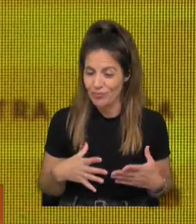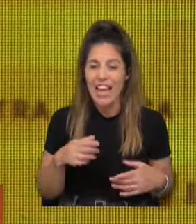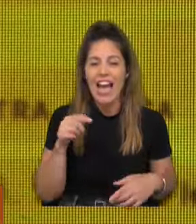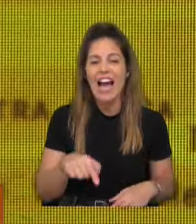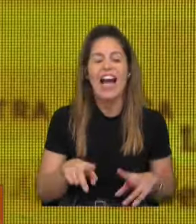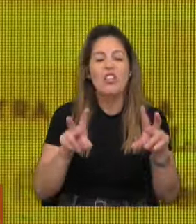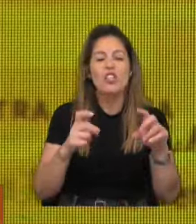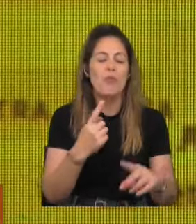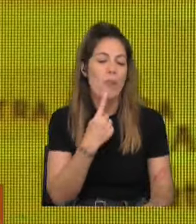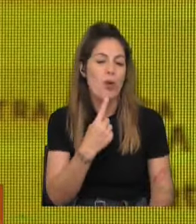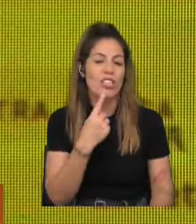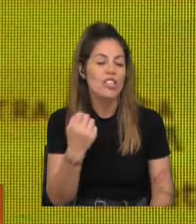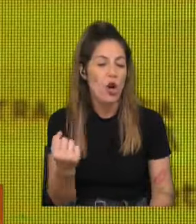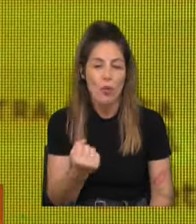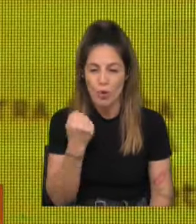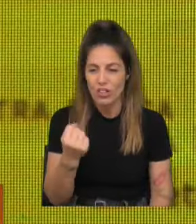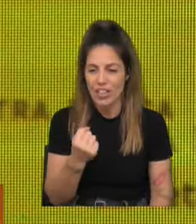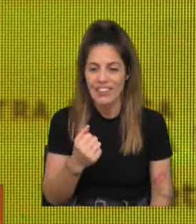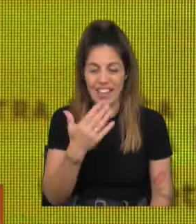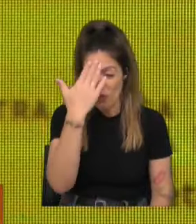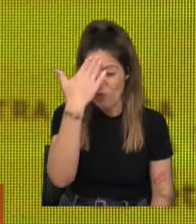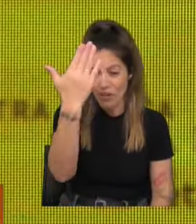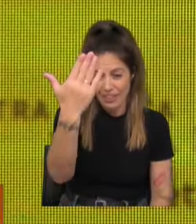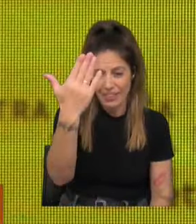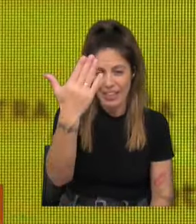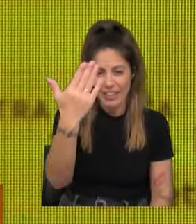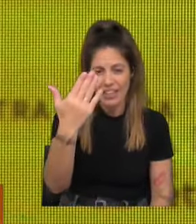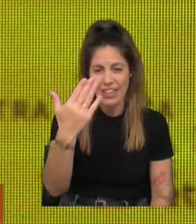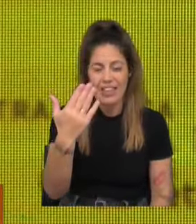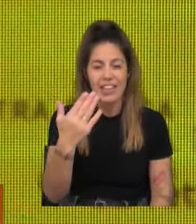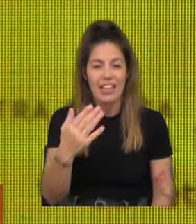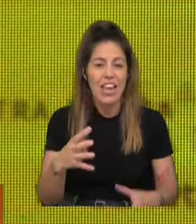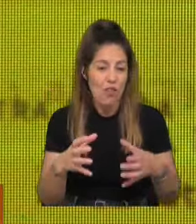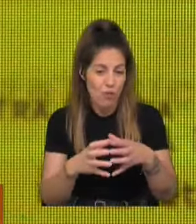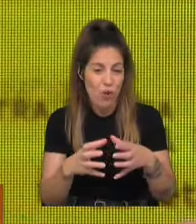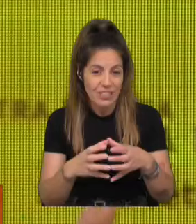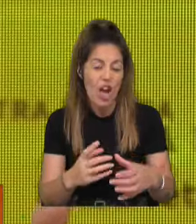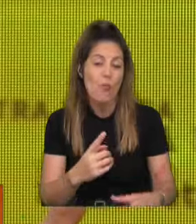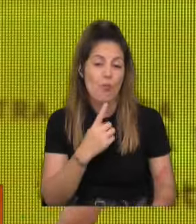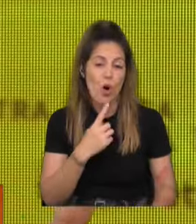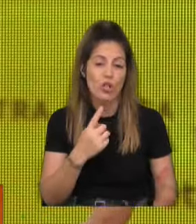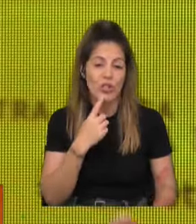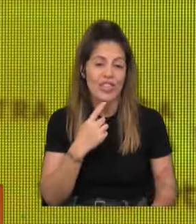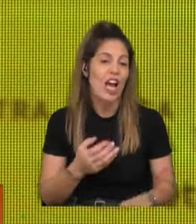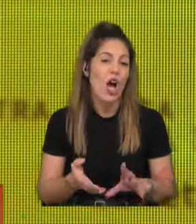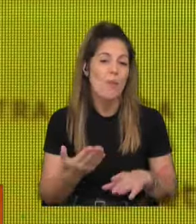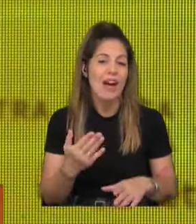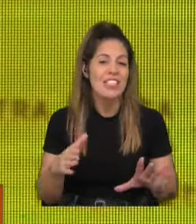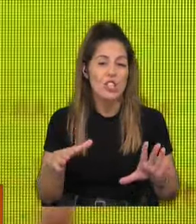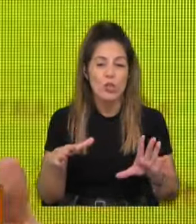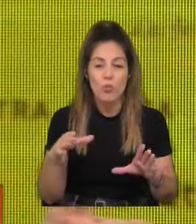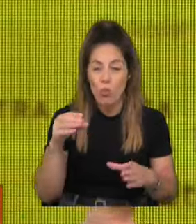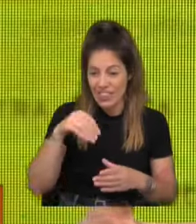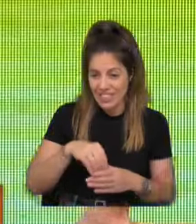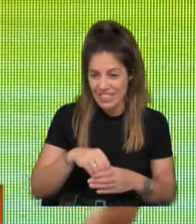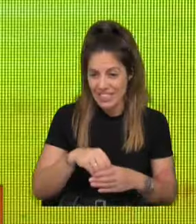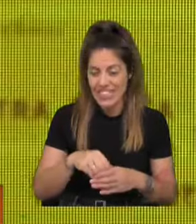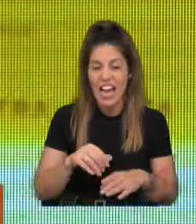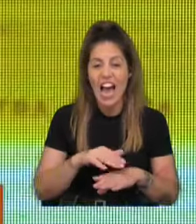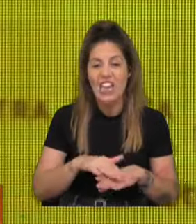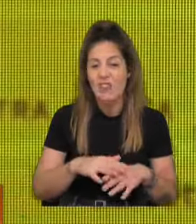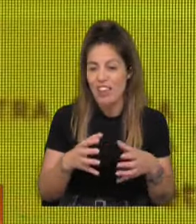hay un tema político muy importante que es que el frente amplio que sin duda la fuerza política que más puede incidir a nivel